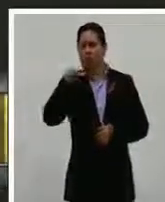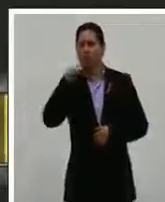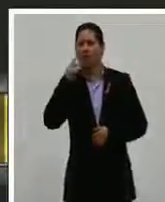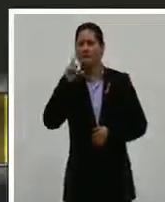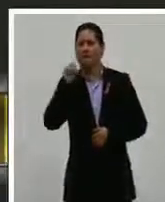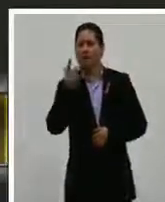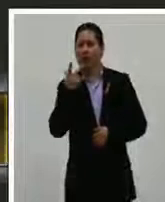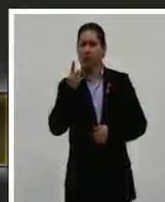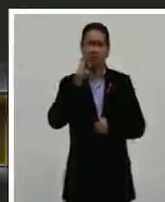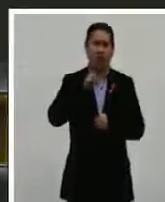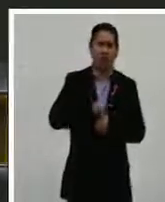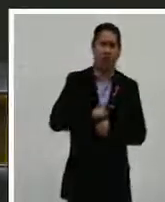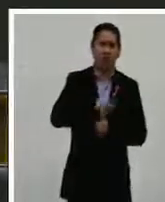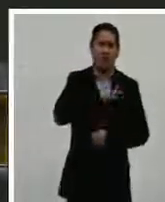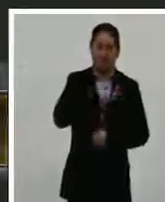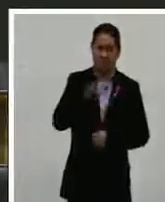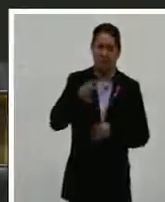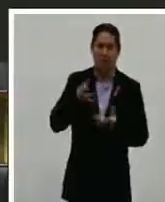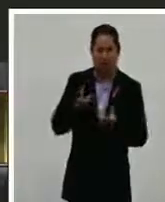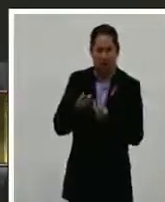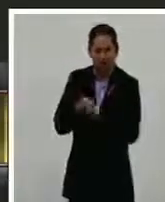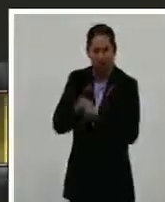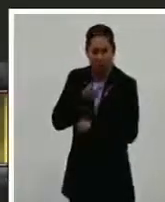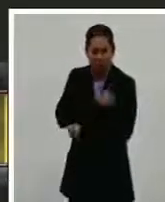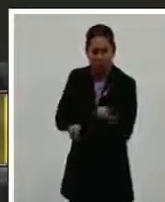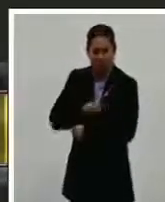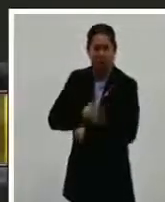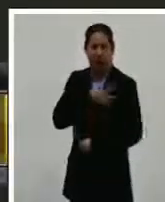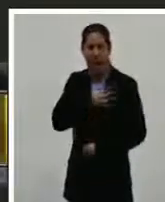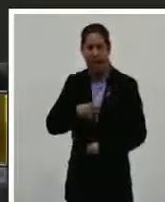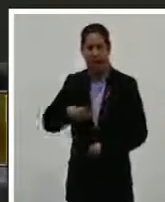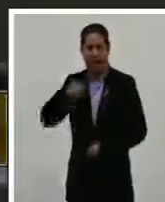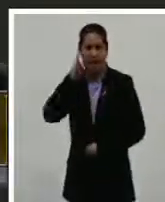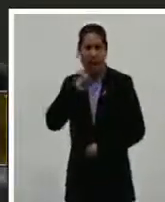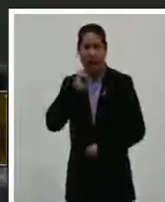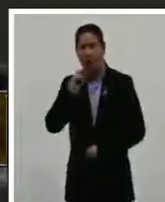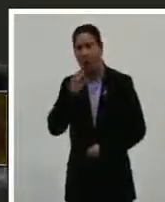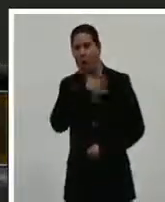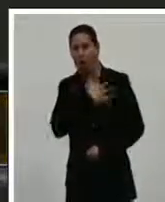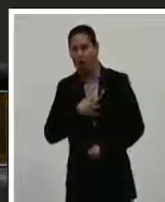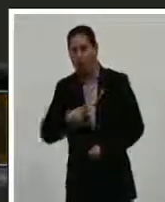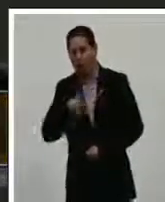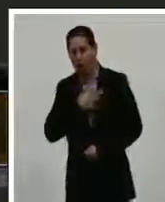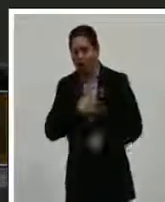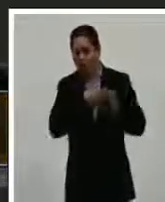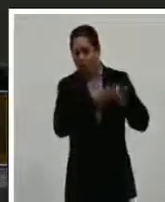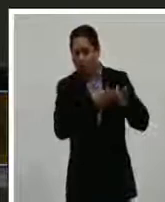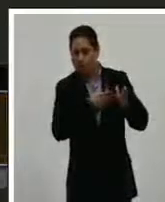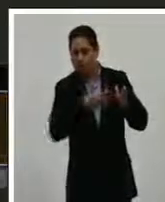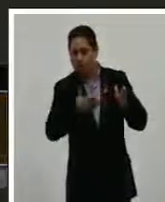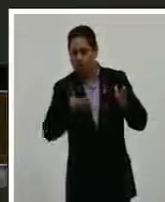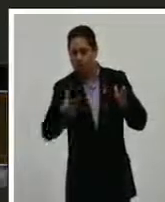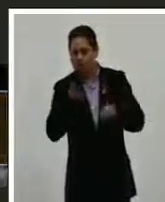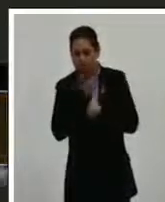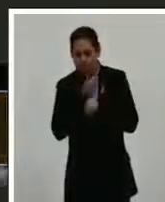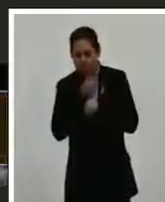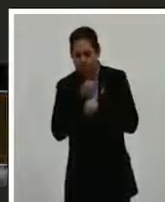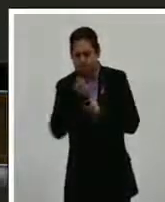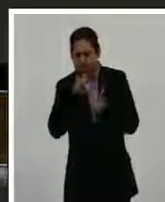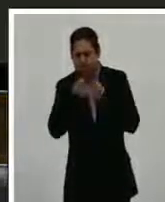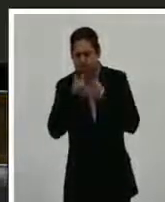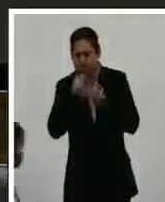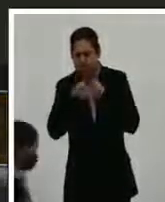para que pueda acompañar a su hija o hijo en los periodos críticos de tratamiento y hospitalización